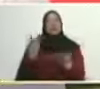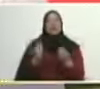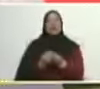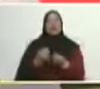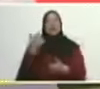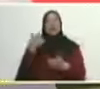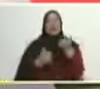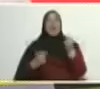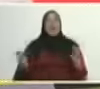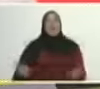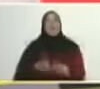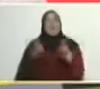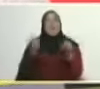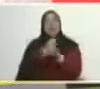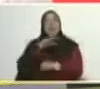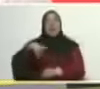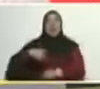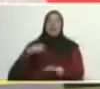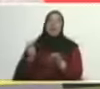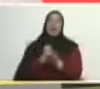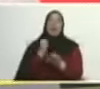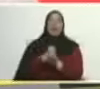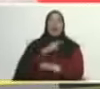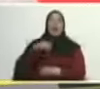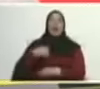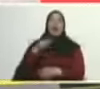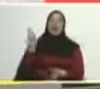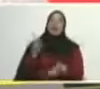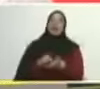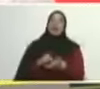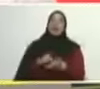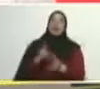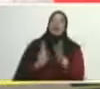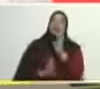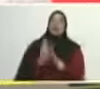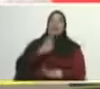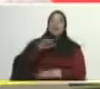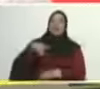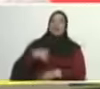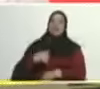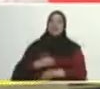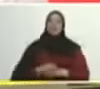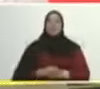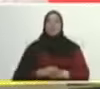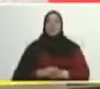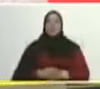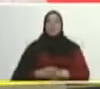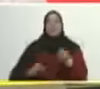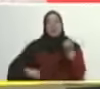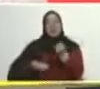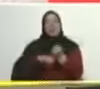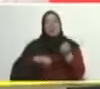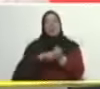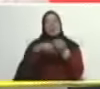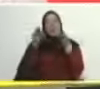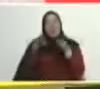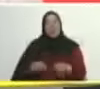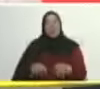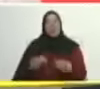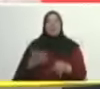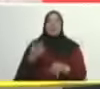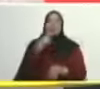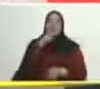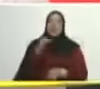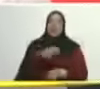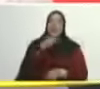alba de victorias, por un alba de paz y unidad, por un alba de solidaridad y cooperación. Pueden contar